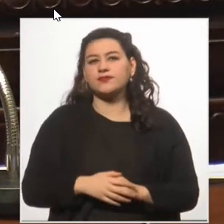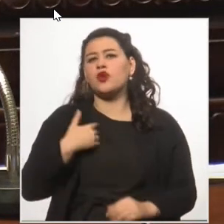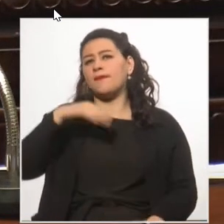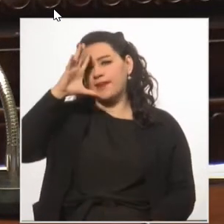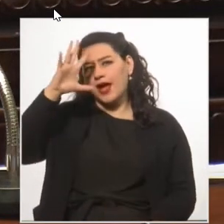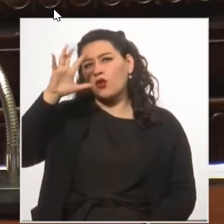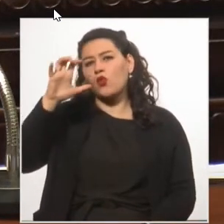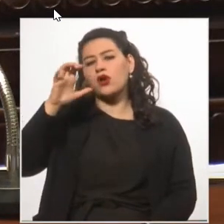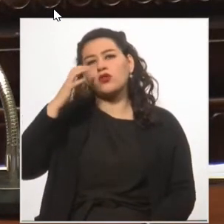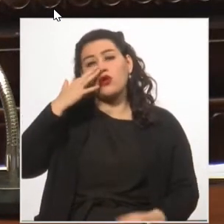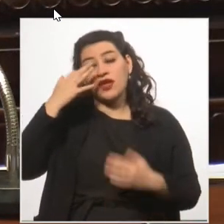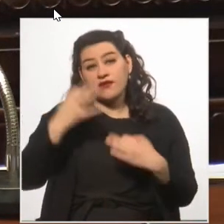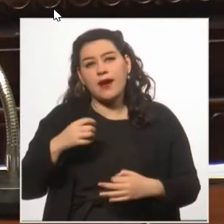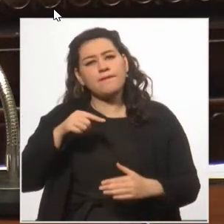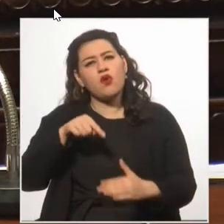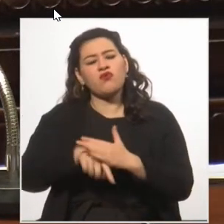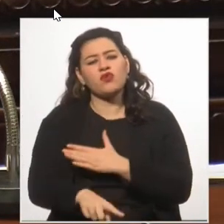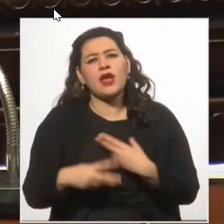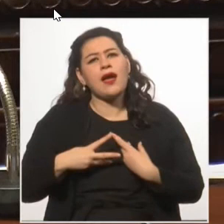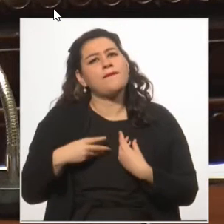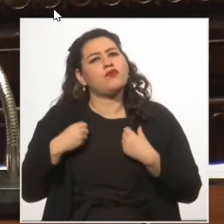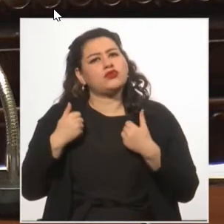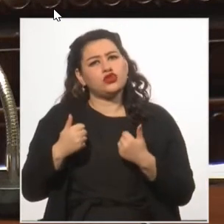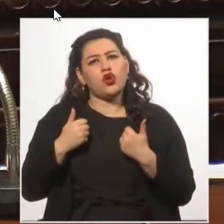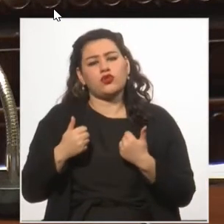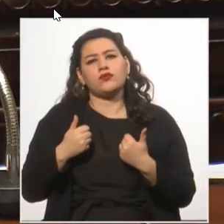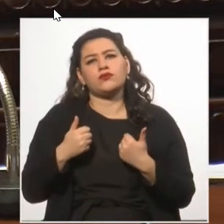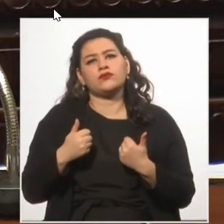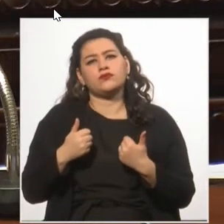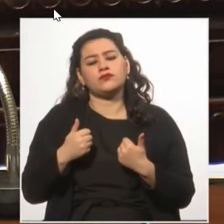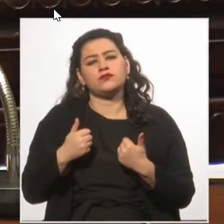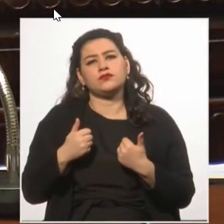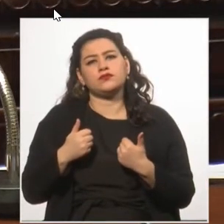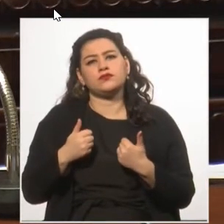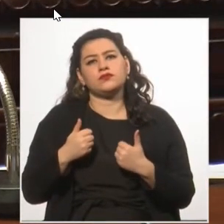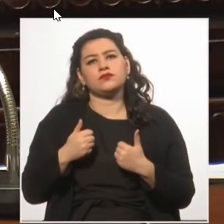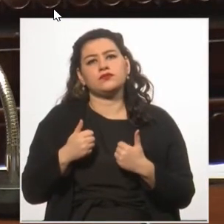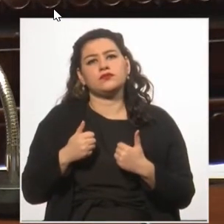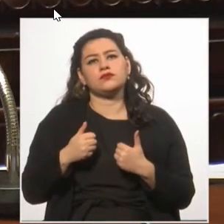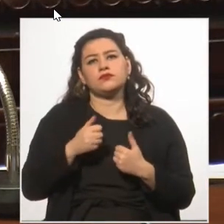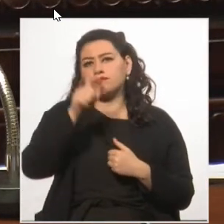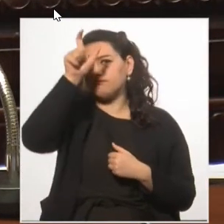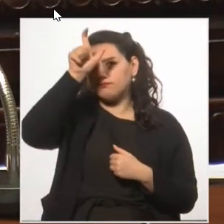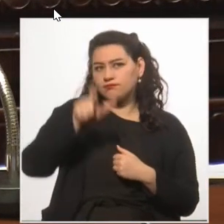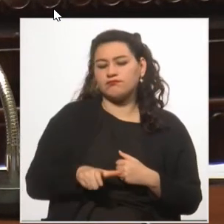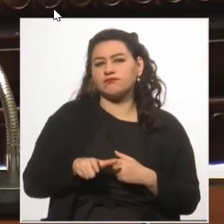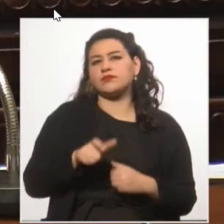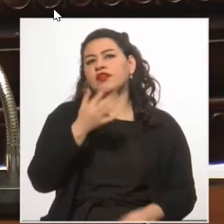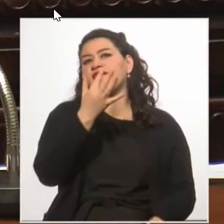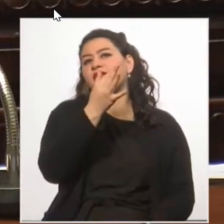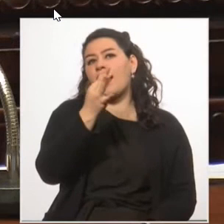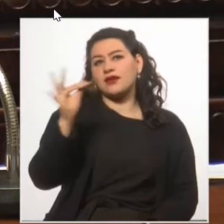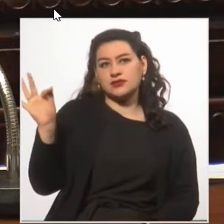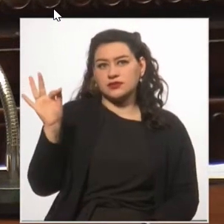recuerdo con verdadera y profunda emoción que aquella águila de la tribuna francesa,